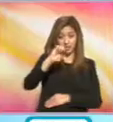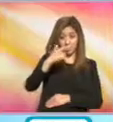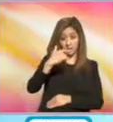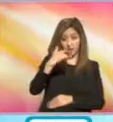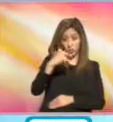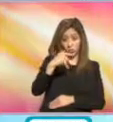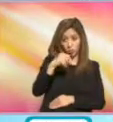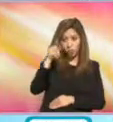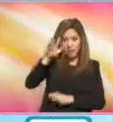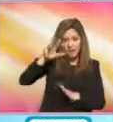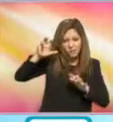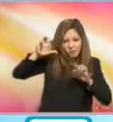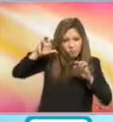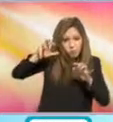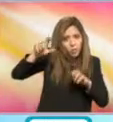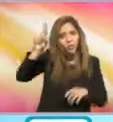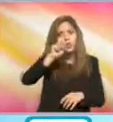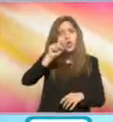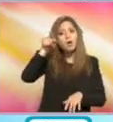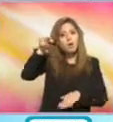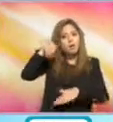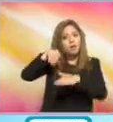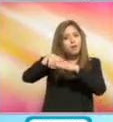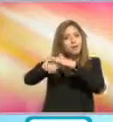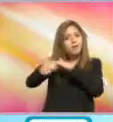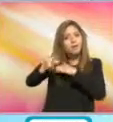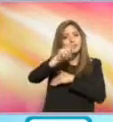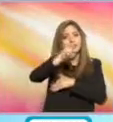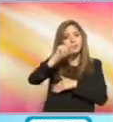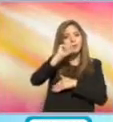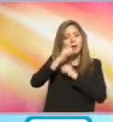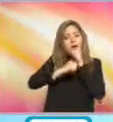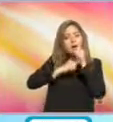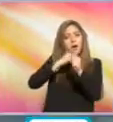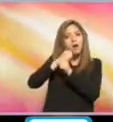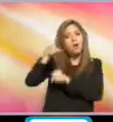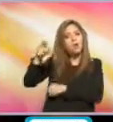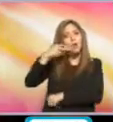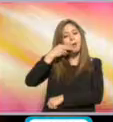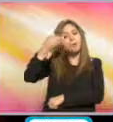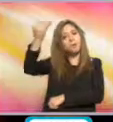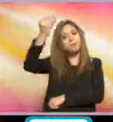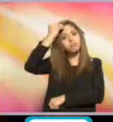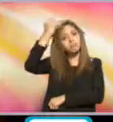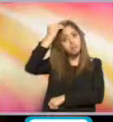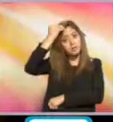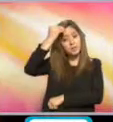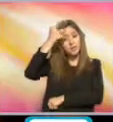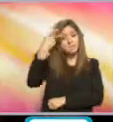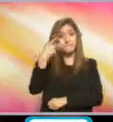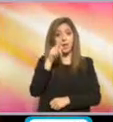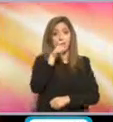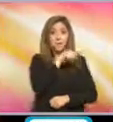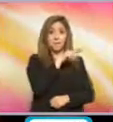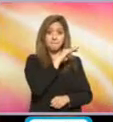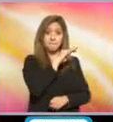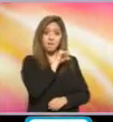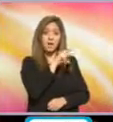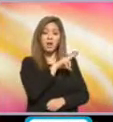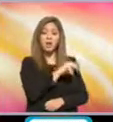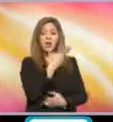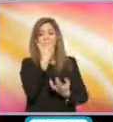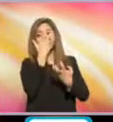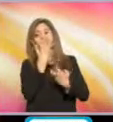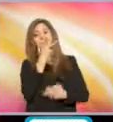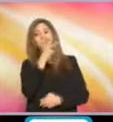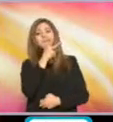tiene 120 años ahí metido y que es un sabio. Wow. Y esta María, que está tan perdida en la pena del divorcio y